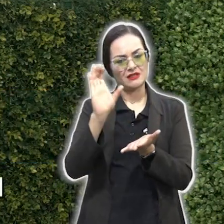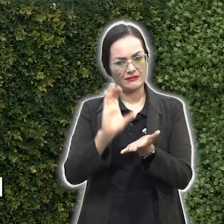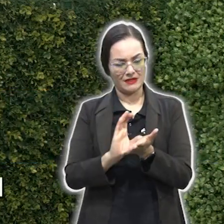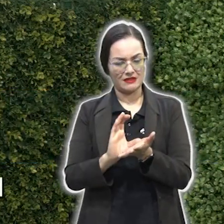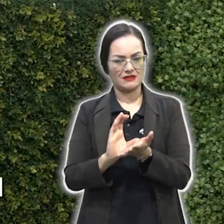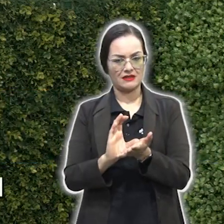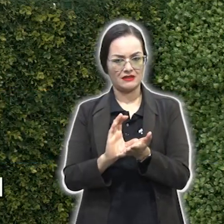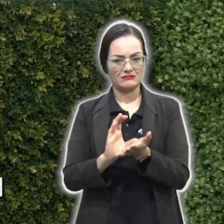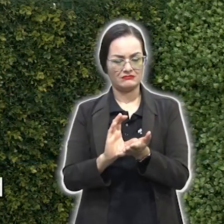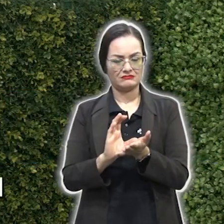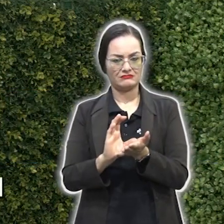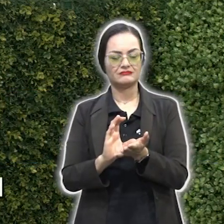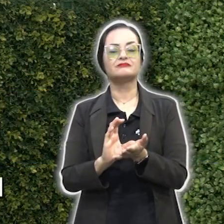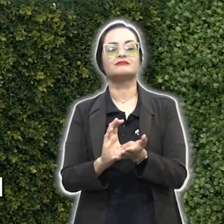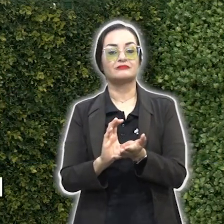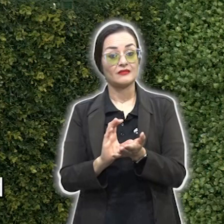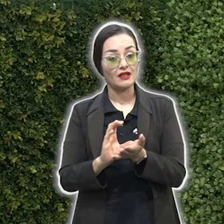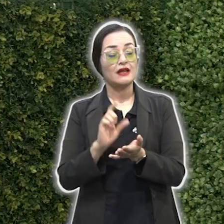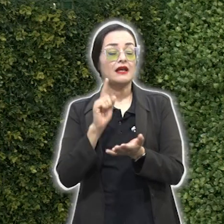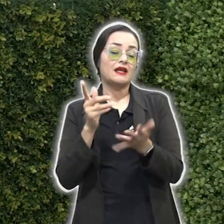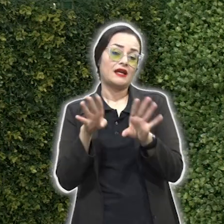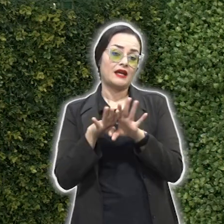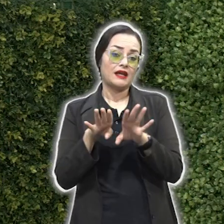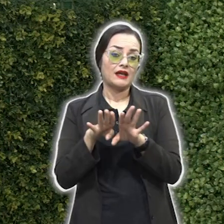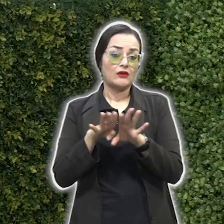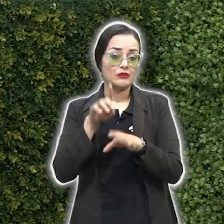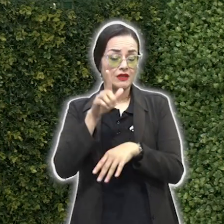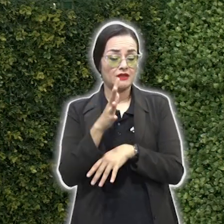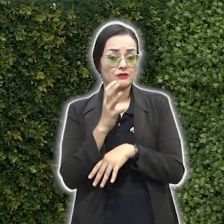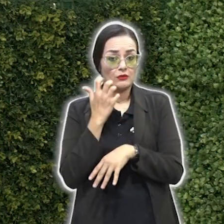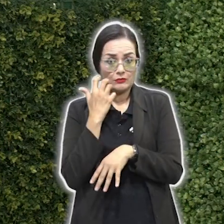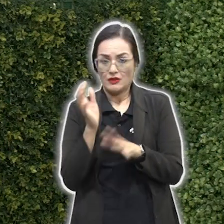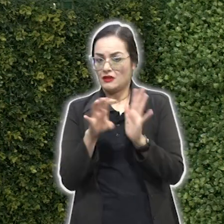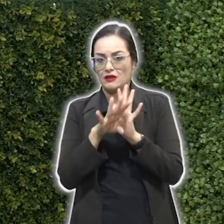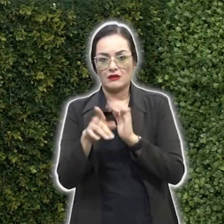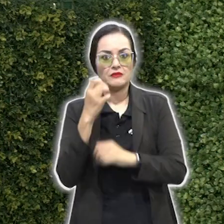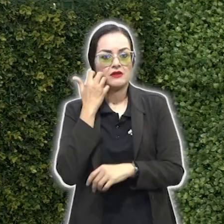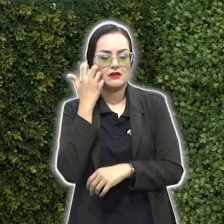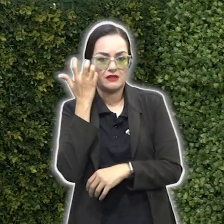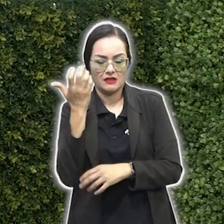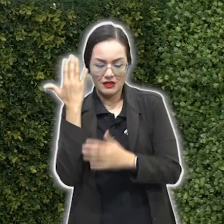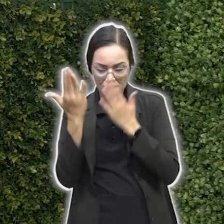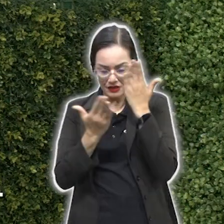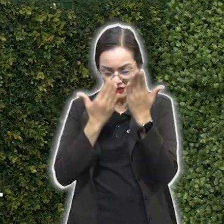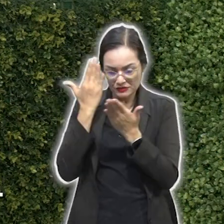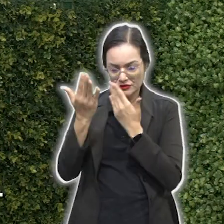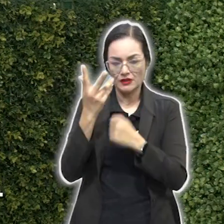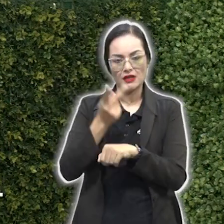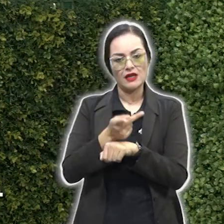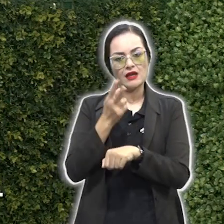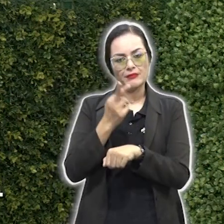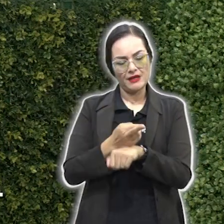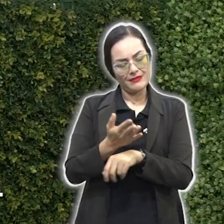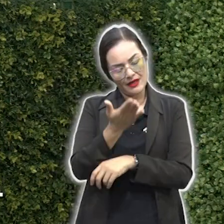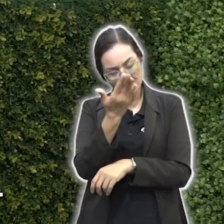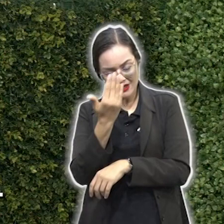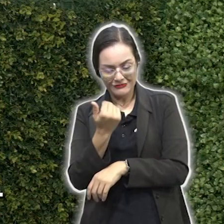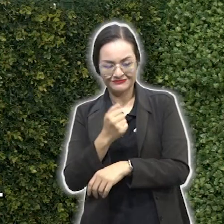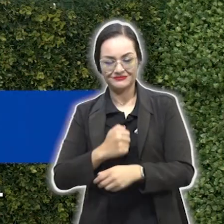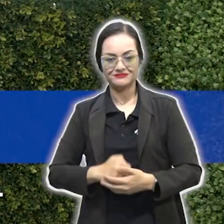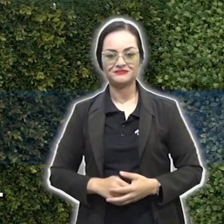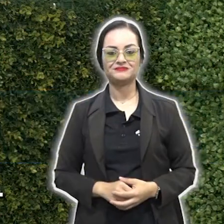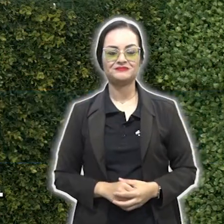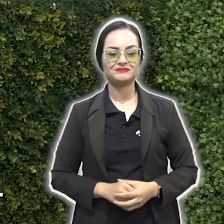las personas con alguna discapacidad que quieran concluir sus estudios de preparatoria. Acompáñame a escuchar